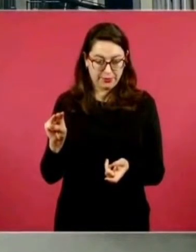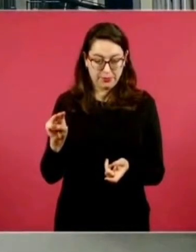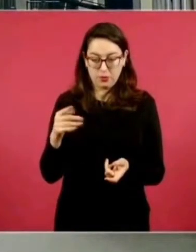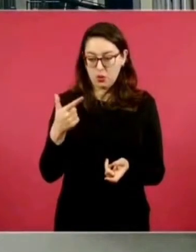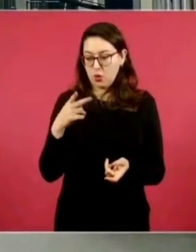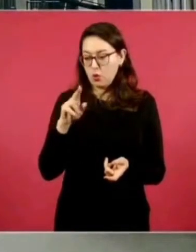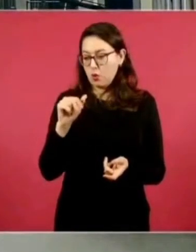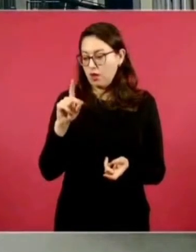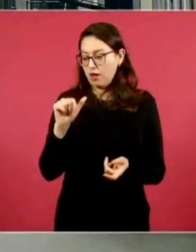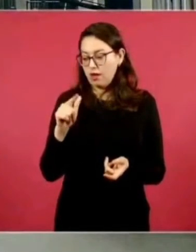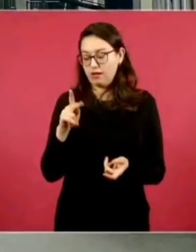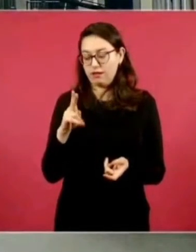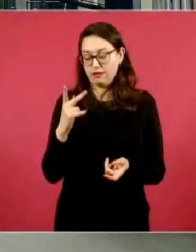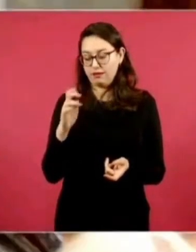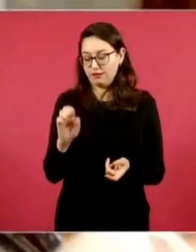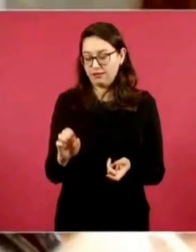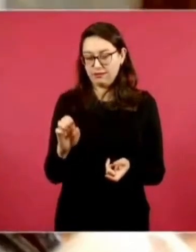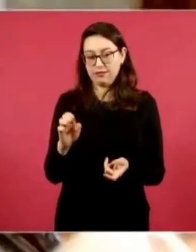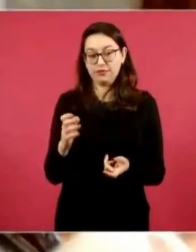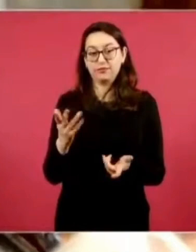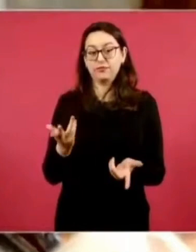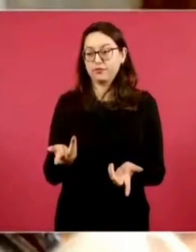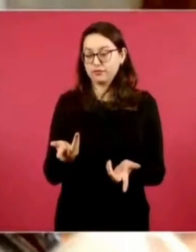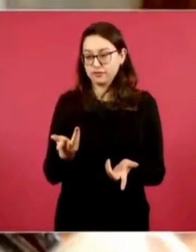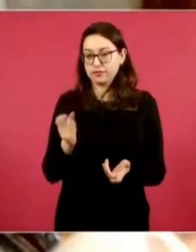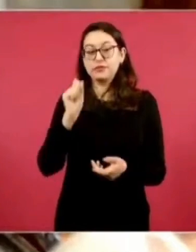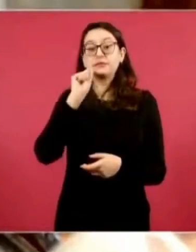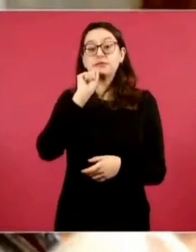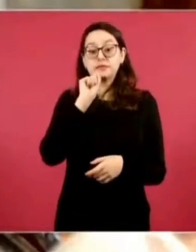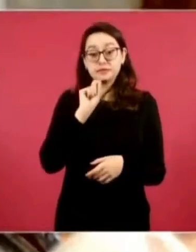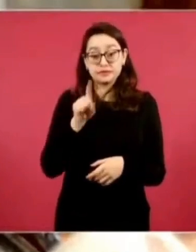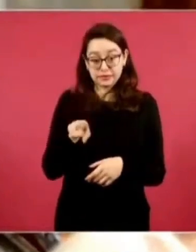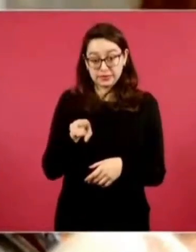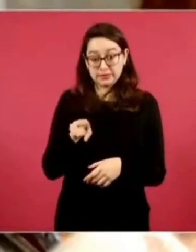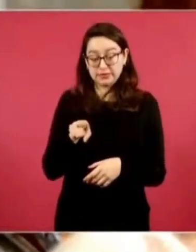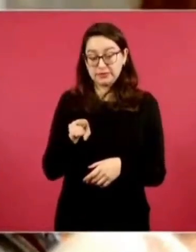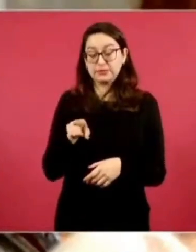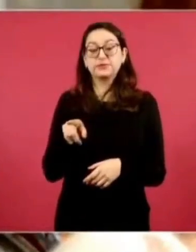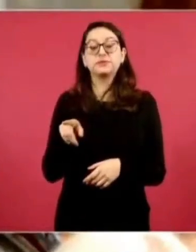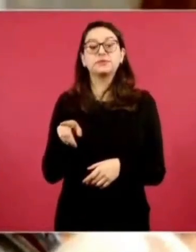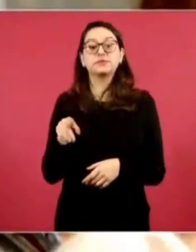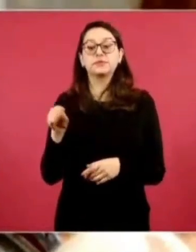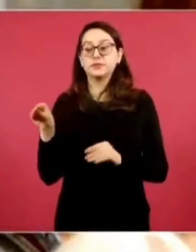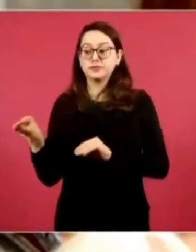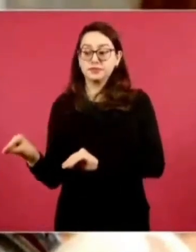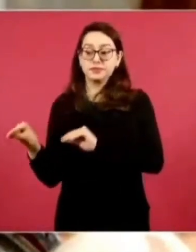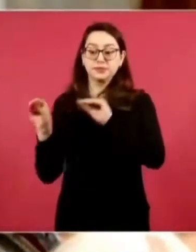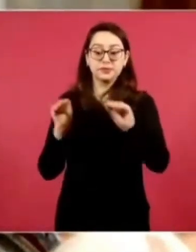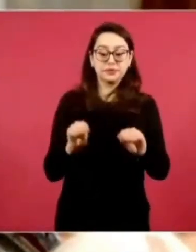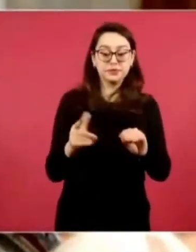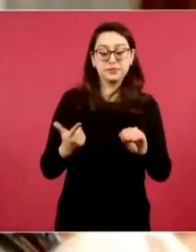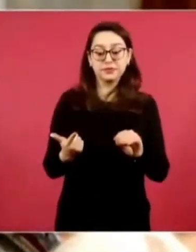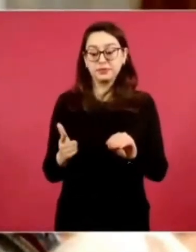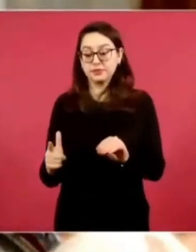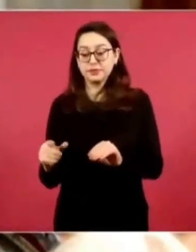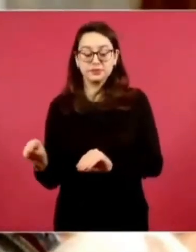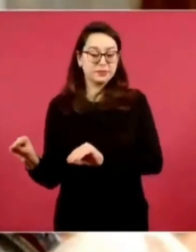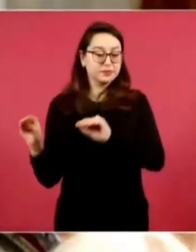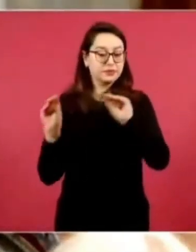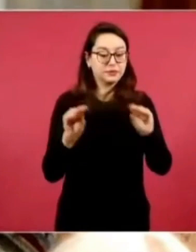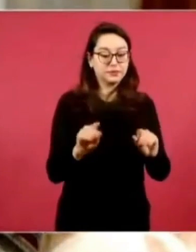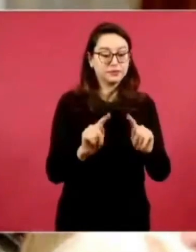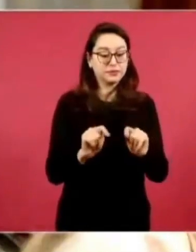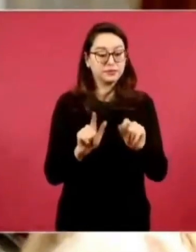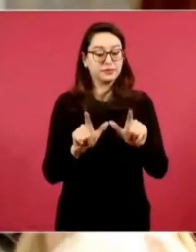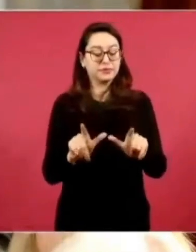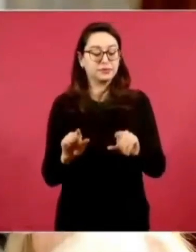Guadalupe Saavedra, igual la mandaban de un estado a otro, Guanajuato, Tlaxcala, Ciudad de México, porque sus hijos